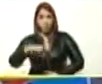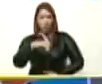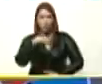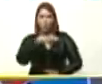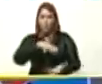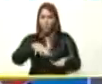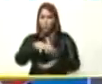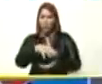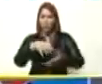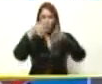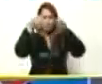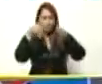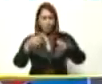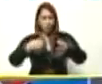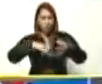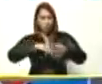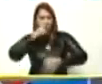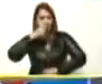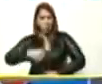reales, de nuestro pueblo,